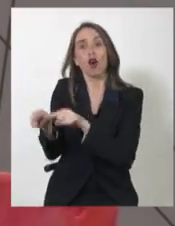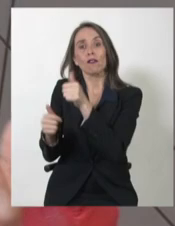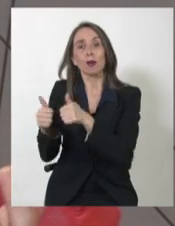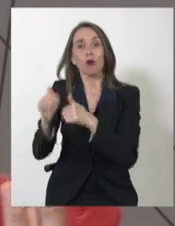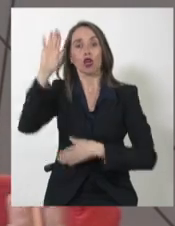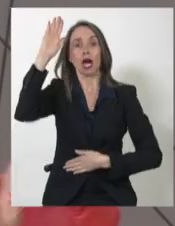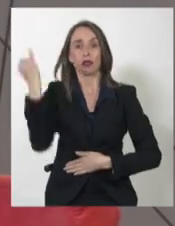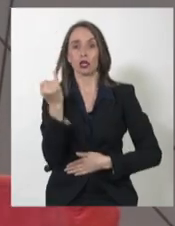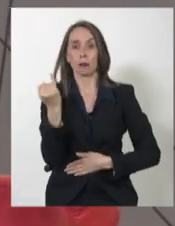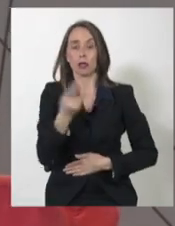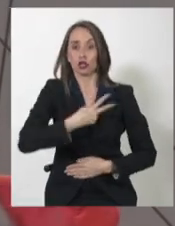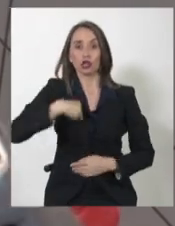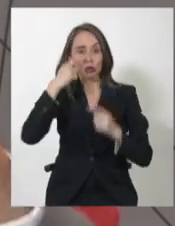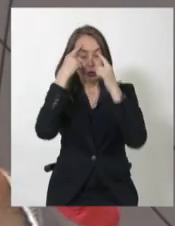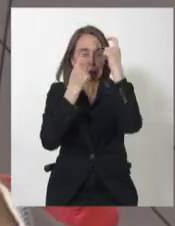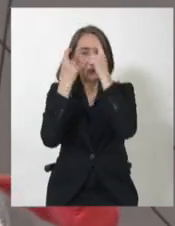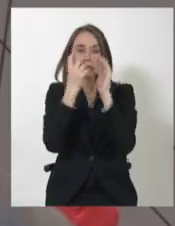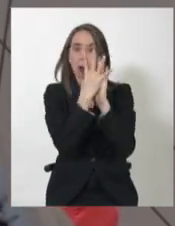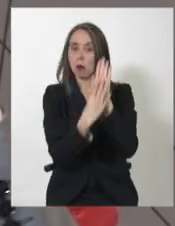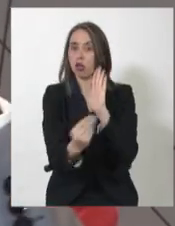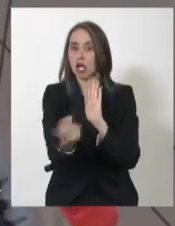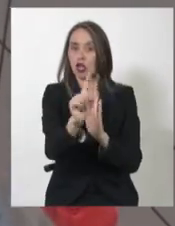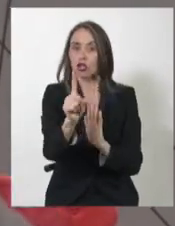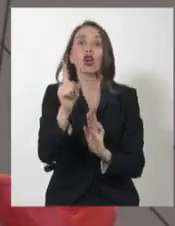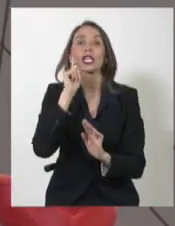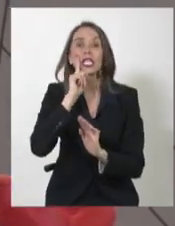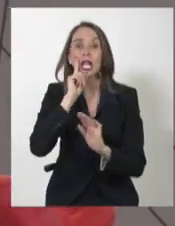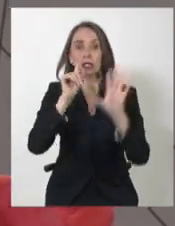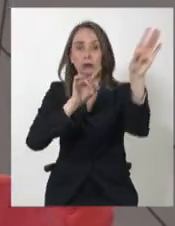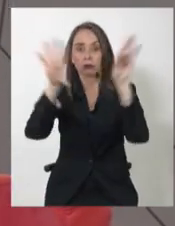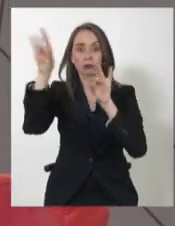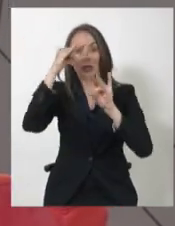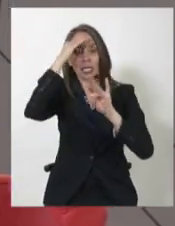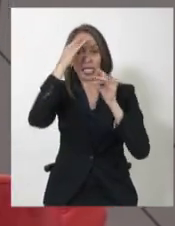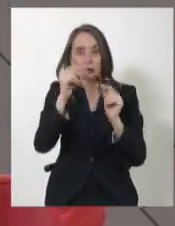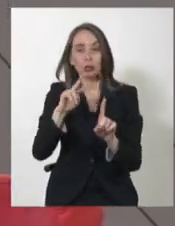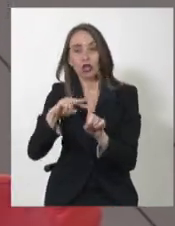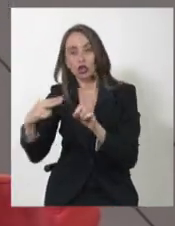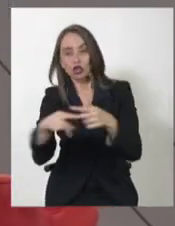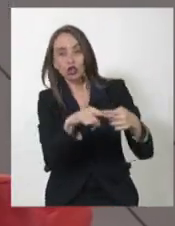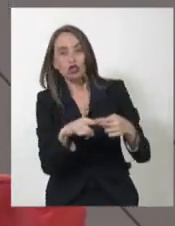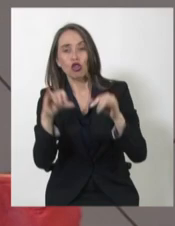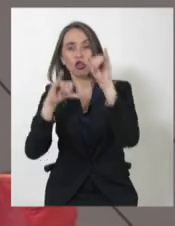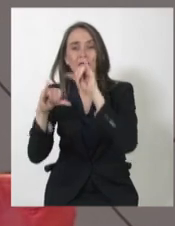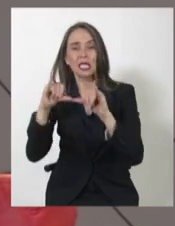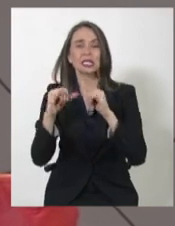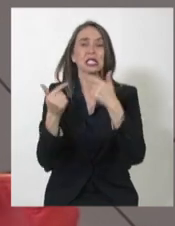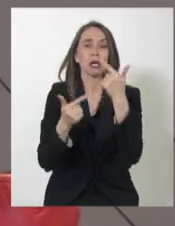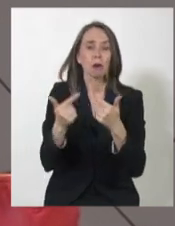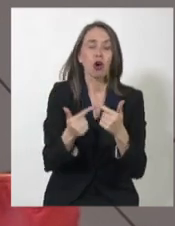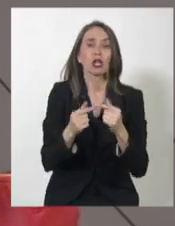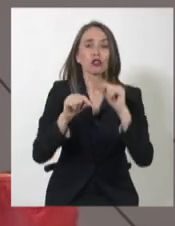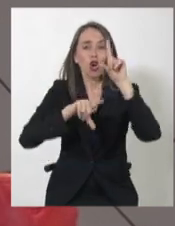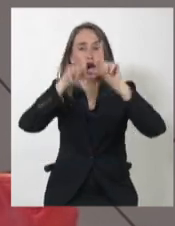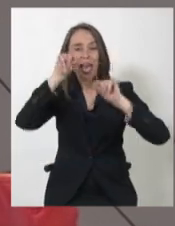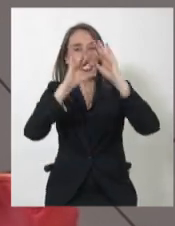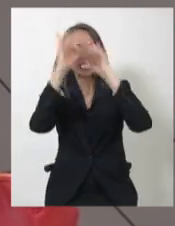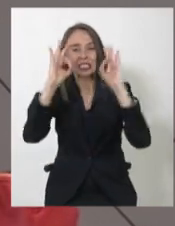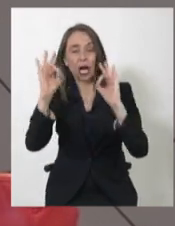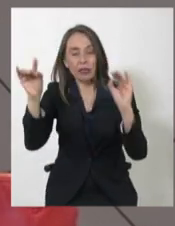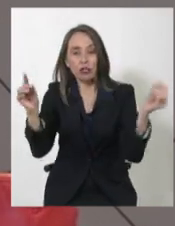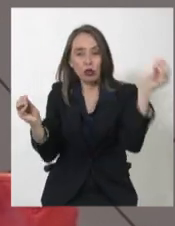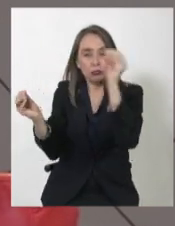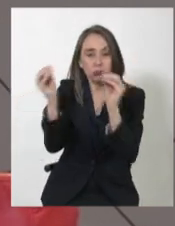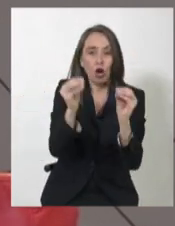somos nosotros los encargados a pensar un modelo. Aquí tienen que entrar expertos, sociólogos, cientistas políticos, estadísticos, para ver cómo se